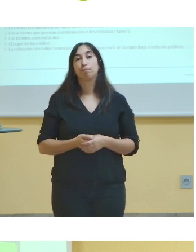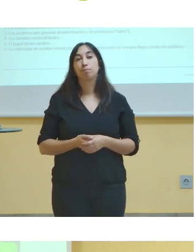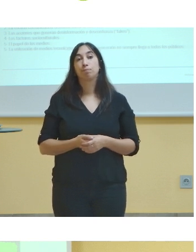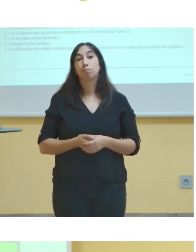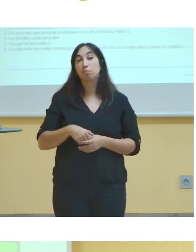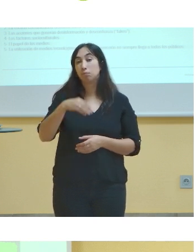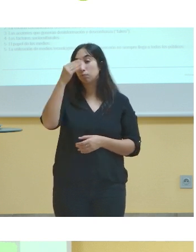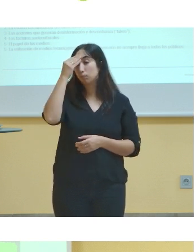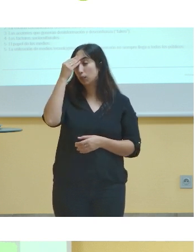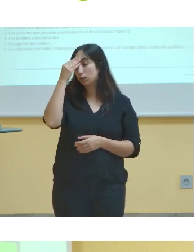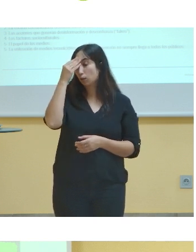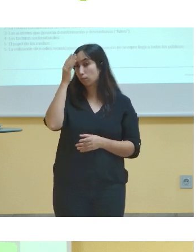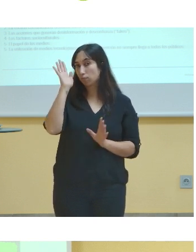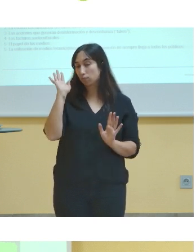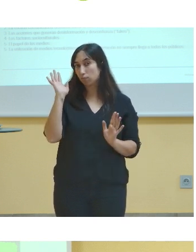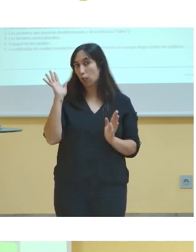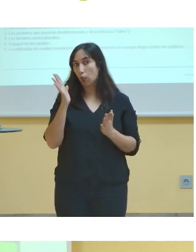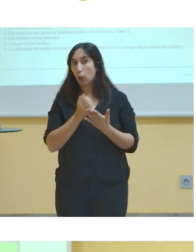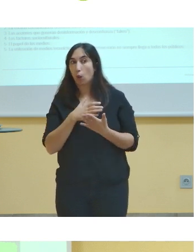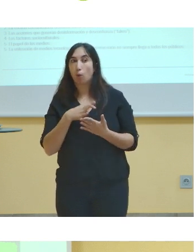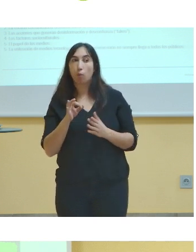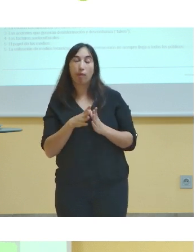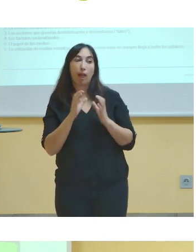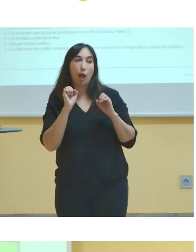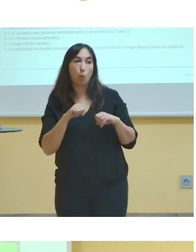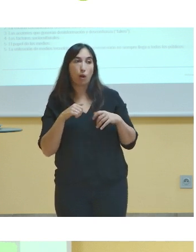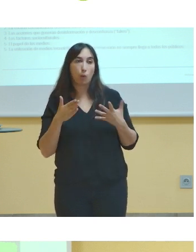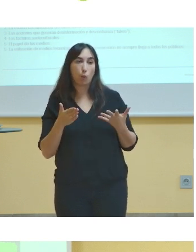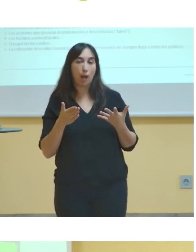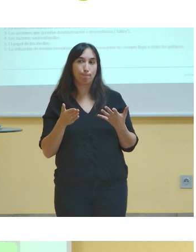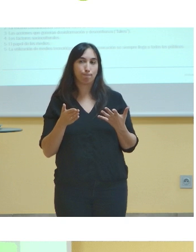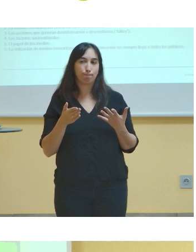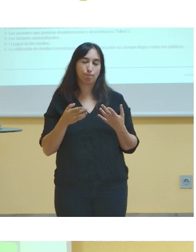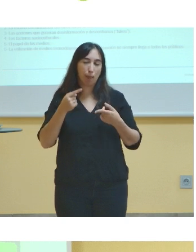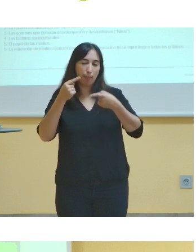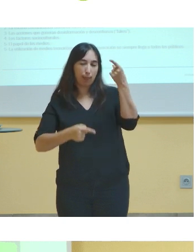Todos creo que ahí podemos estar de acuerdo en que existe una brecha